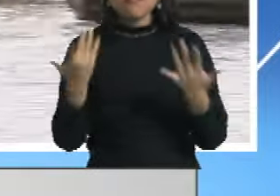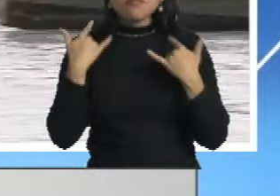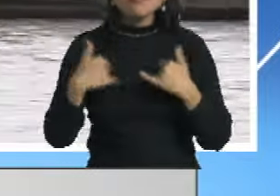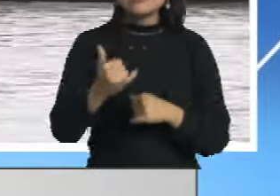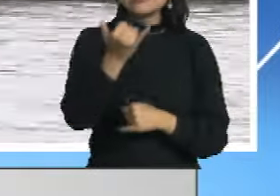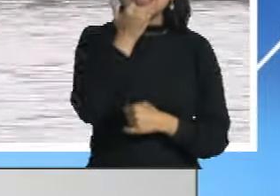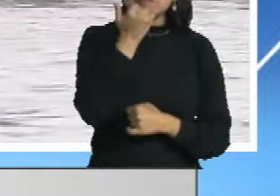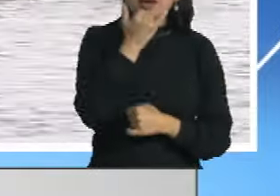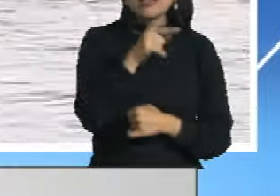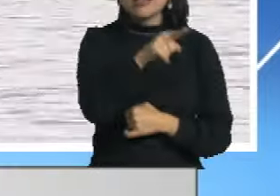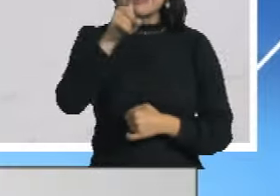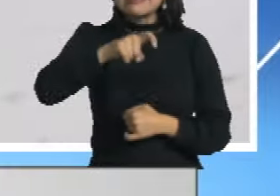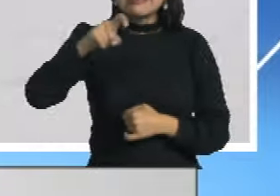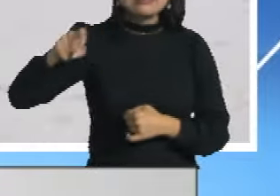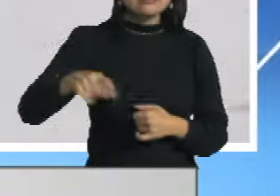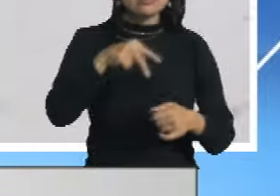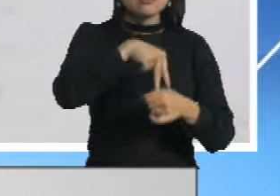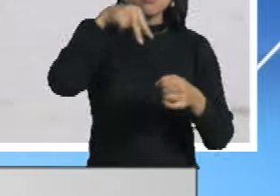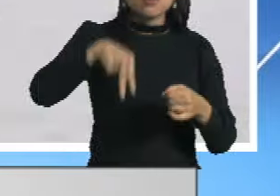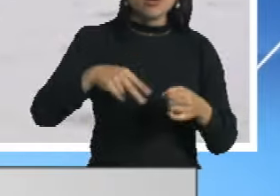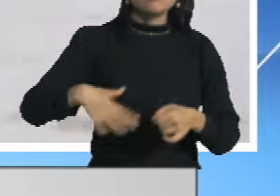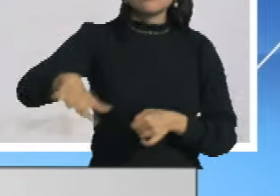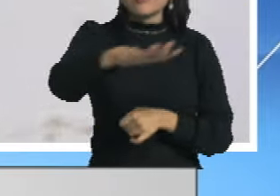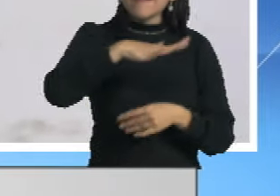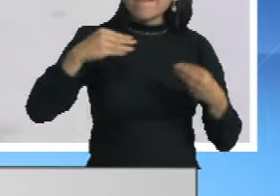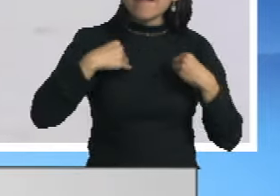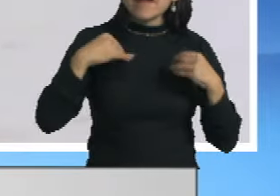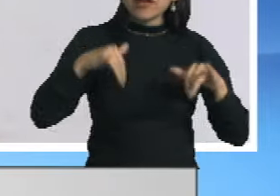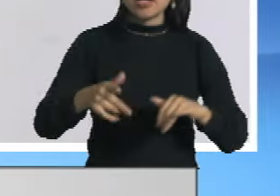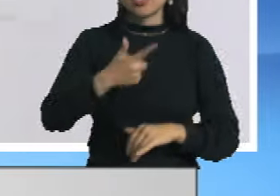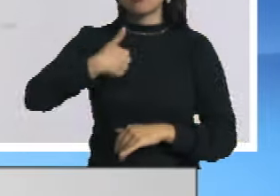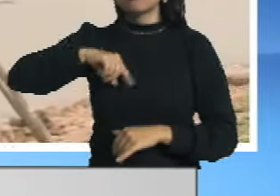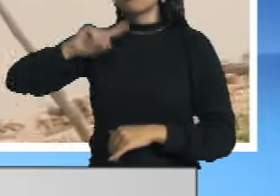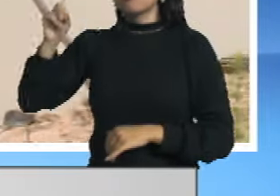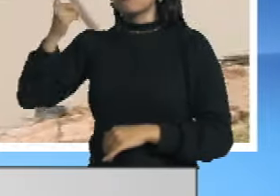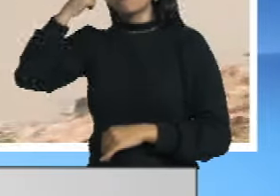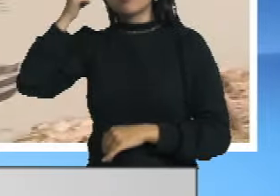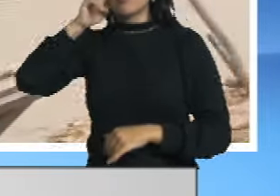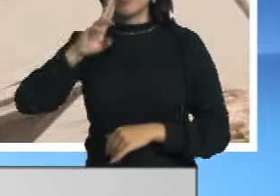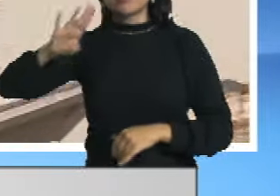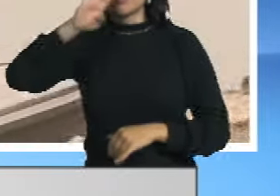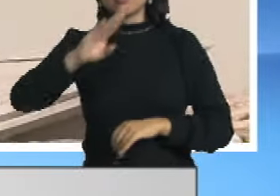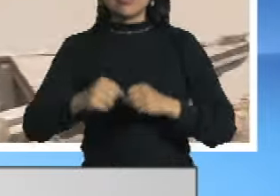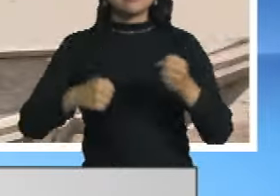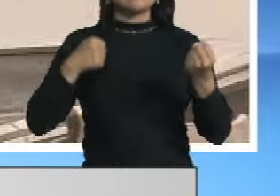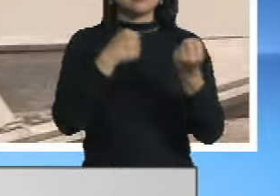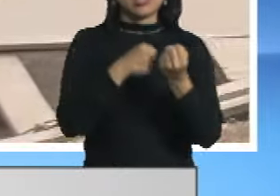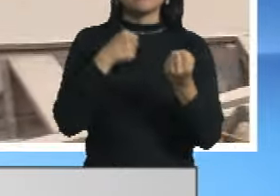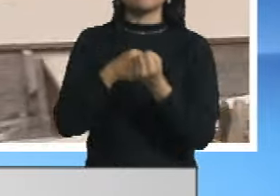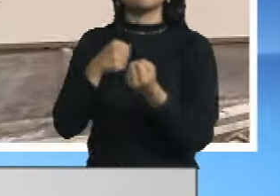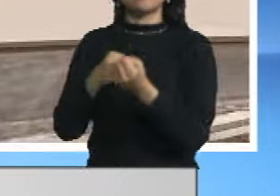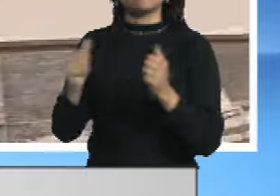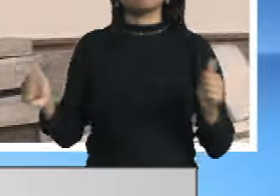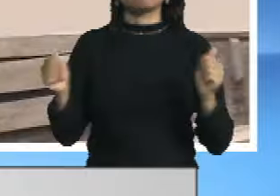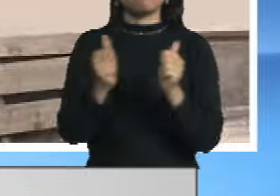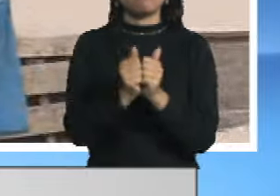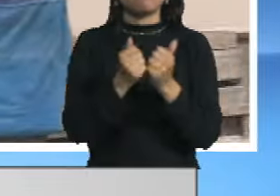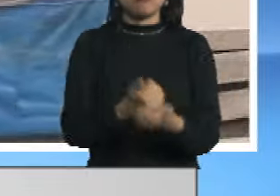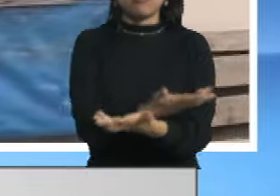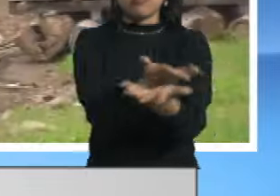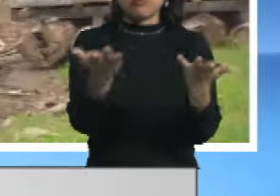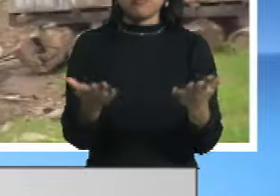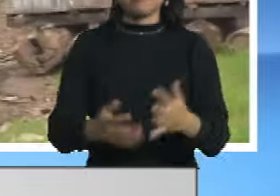mano, acompañarlos y enviarles el mensaje de que el gobierno nacional, que este gobierno está con ellos y que pues vamos a entrar aquí a